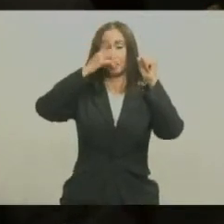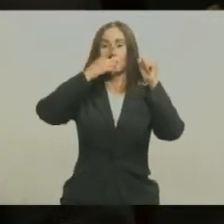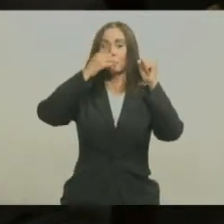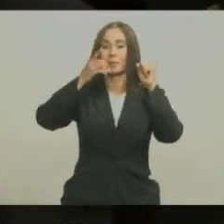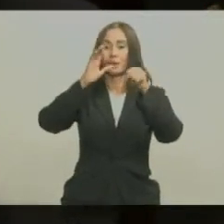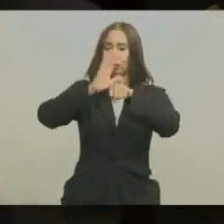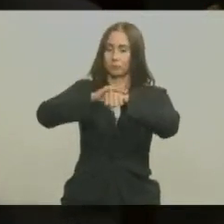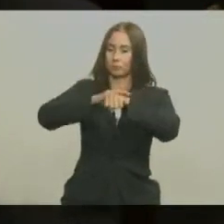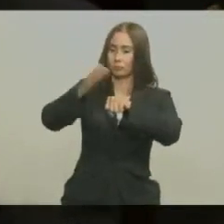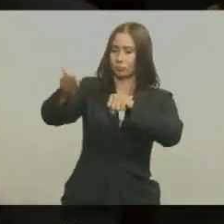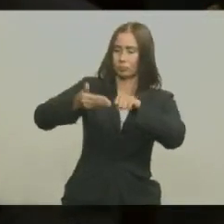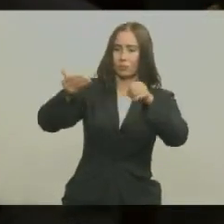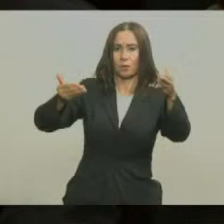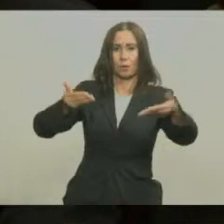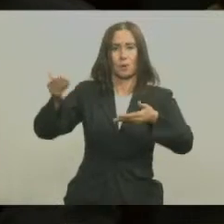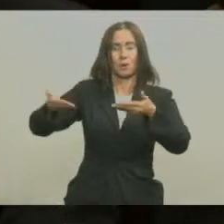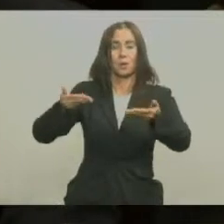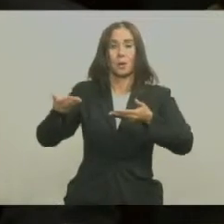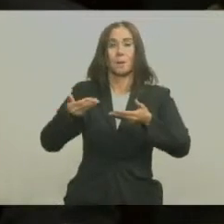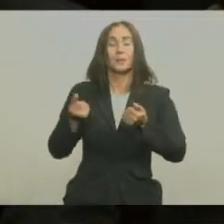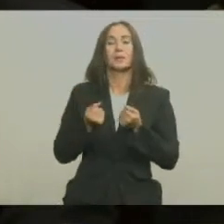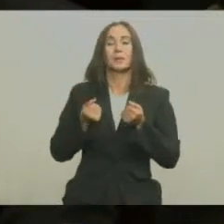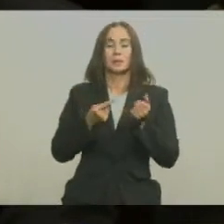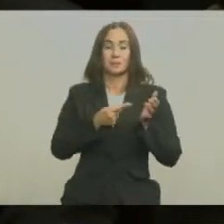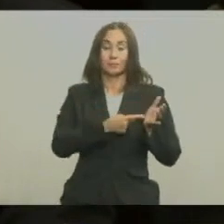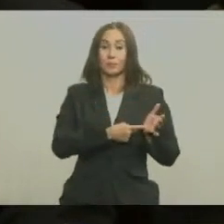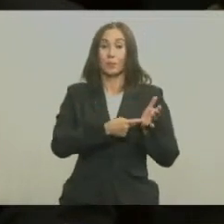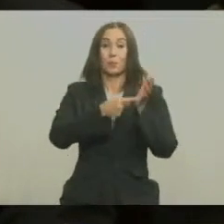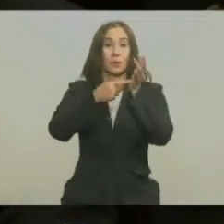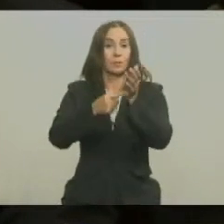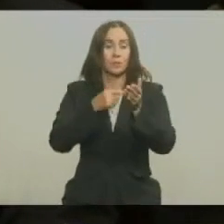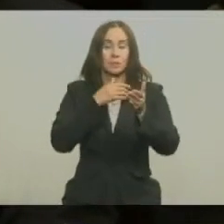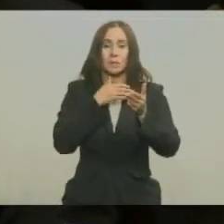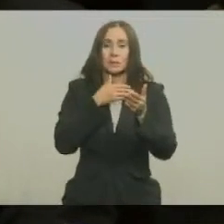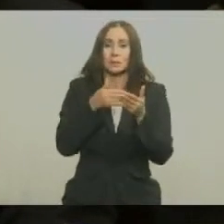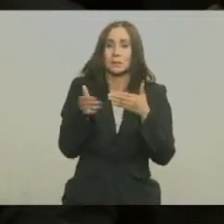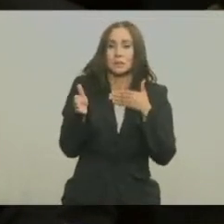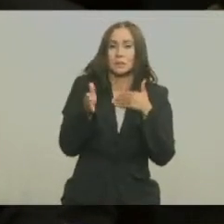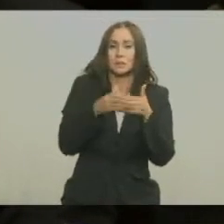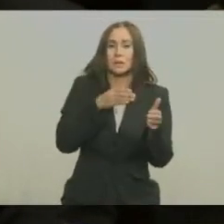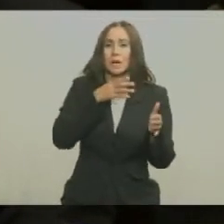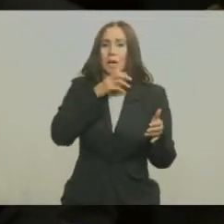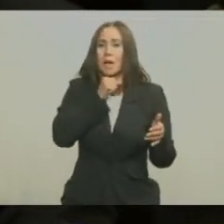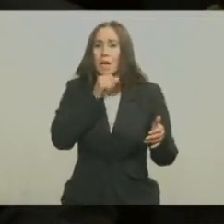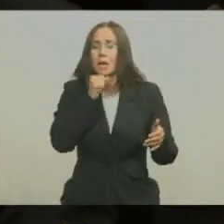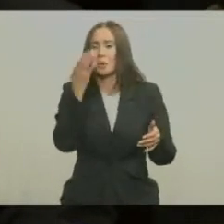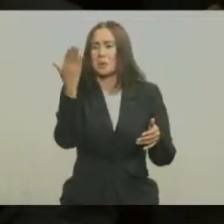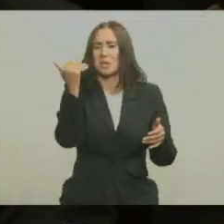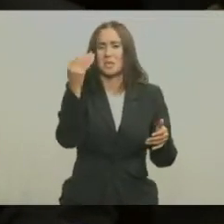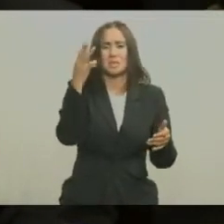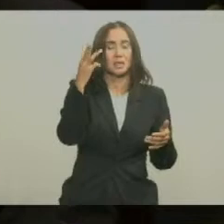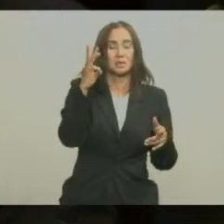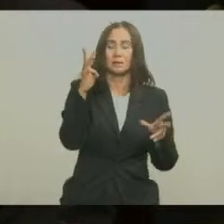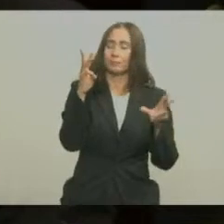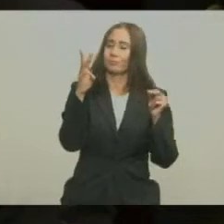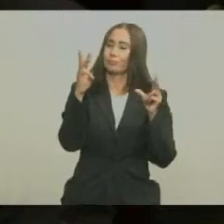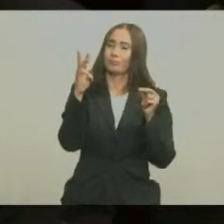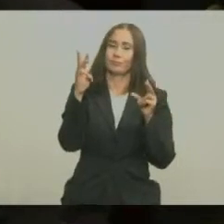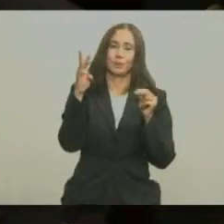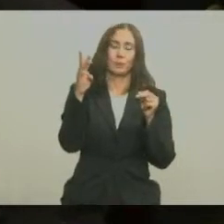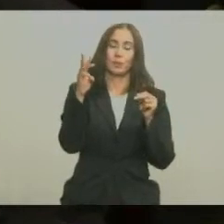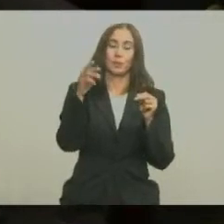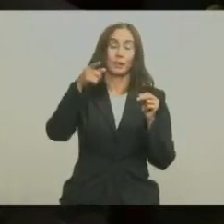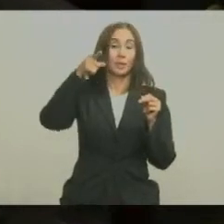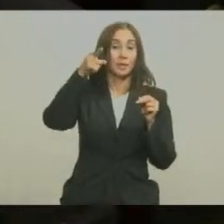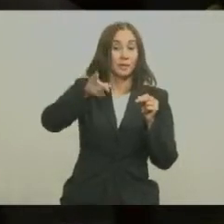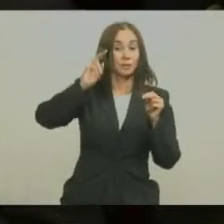es una muestra de que no hay dispensa de edad, de que 15, 16 años. Es que este